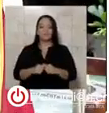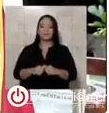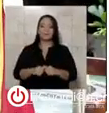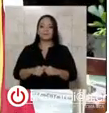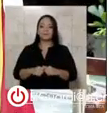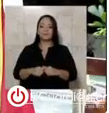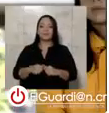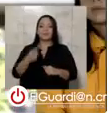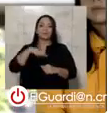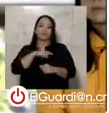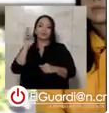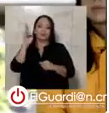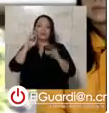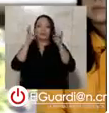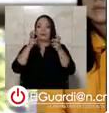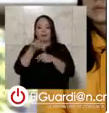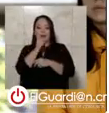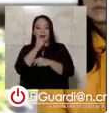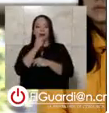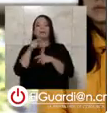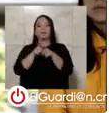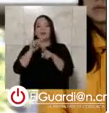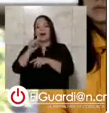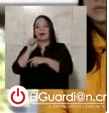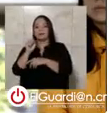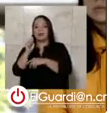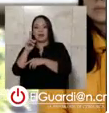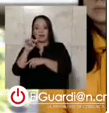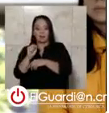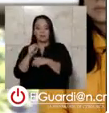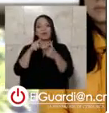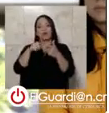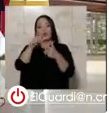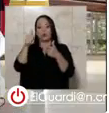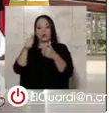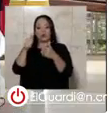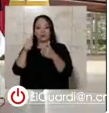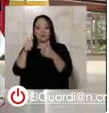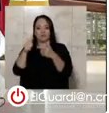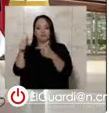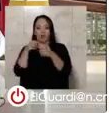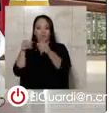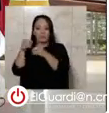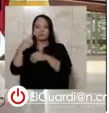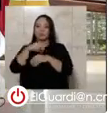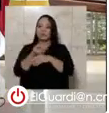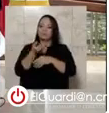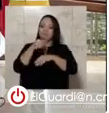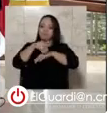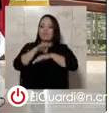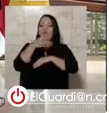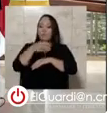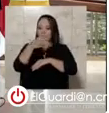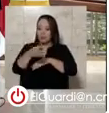del recurso hídrico también hemos enviado a las ASAAS y a otros operadores una recomendación con base a la